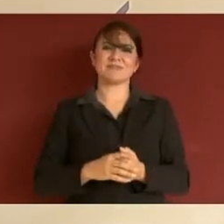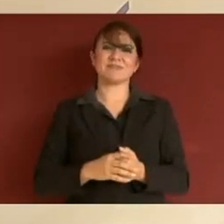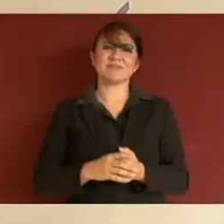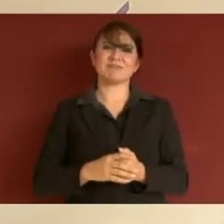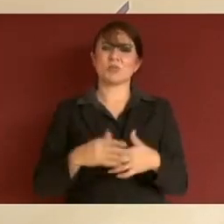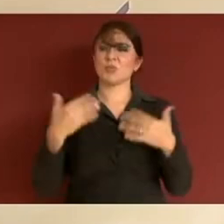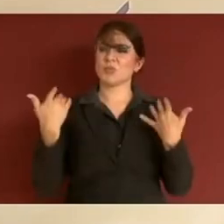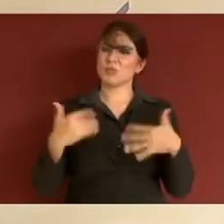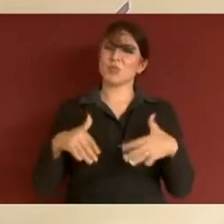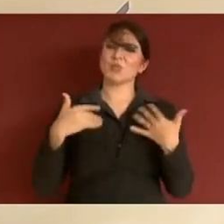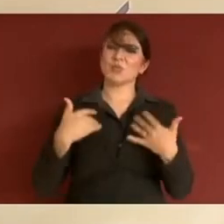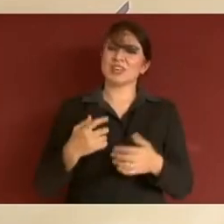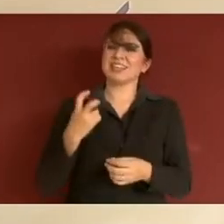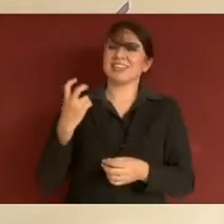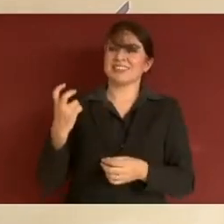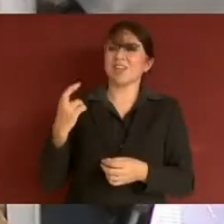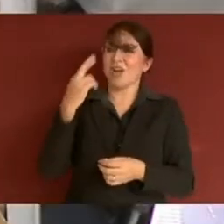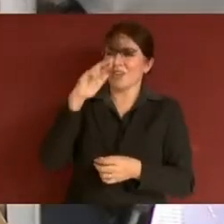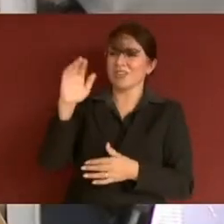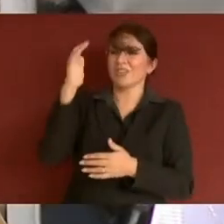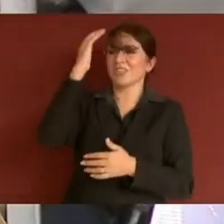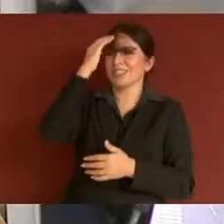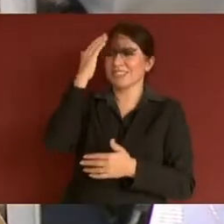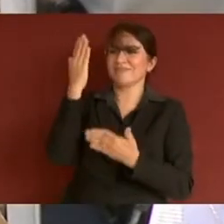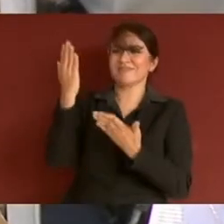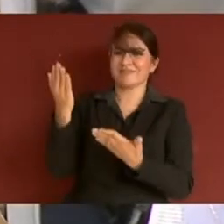se le esté haciendo un reconocimiento.